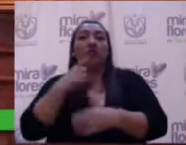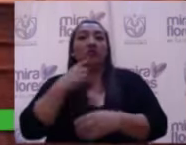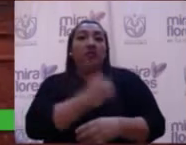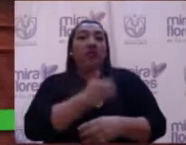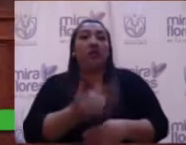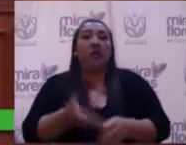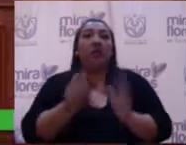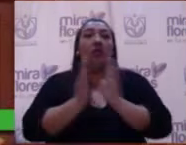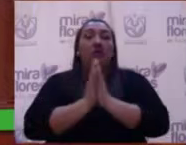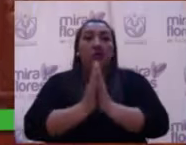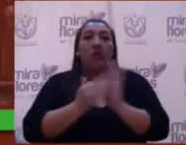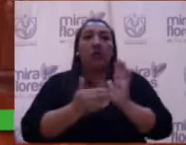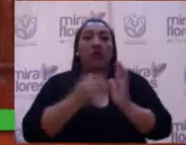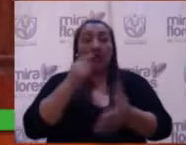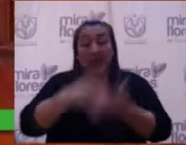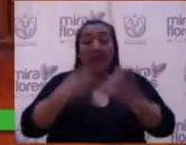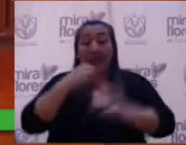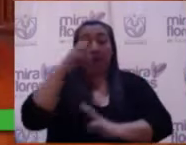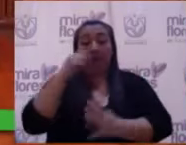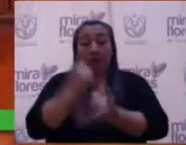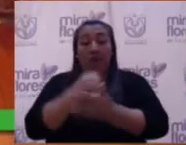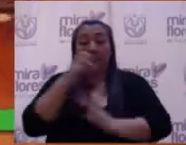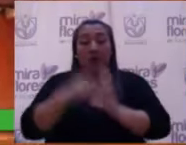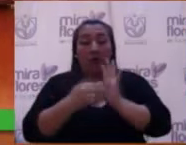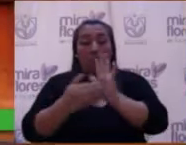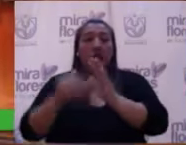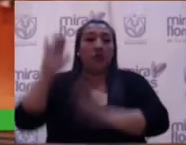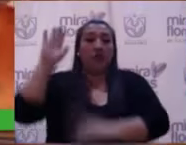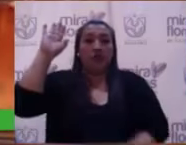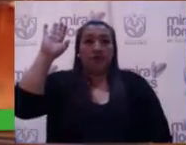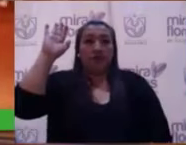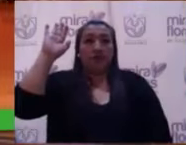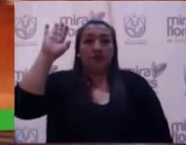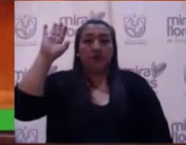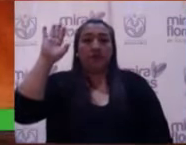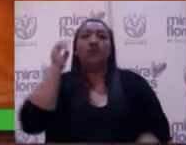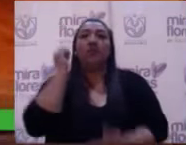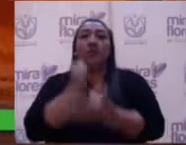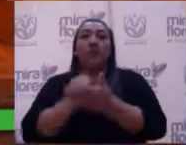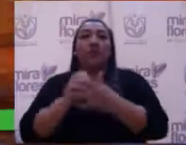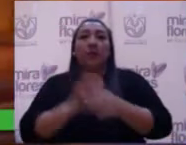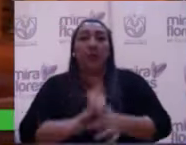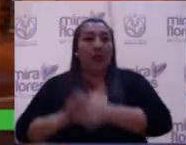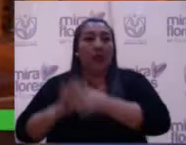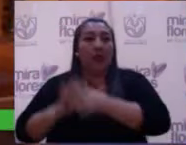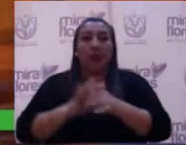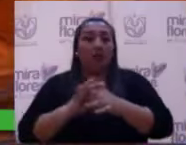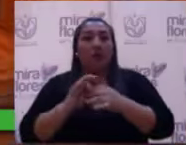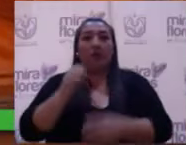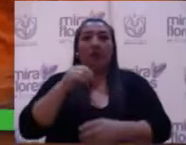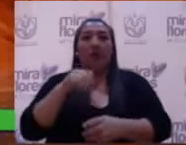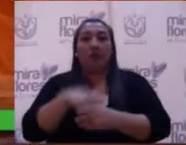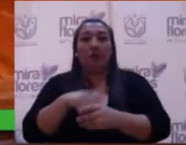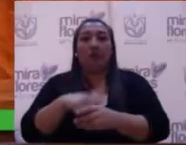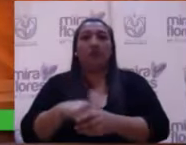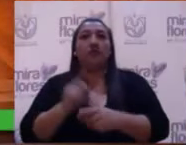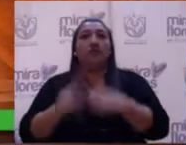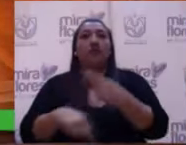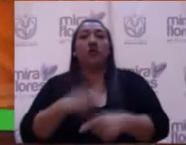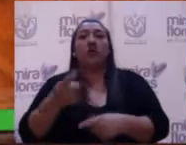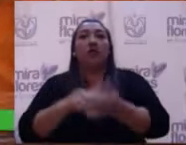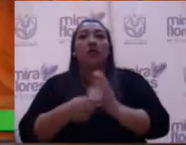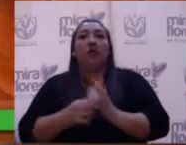favor de aprobar el proyecto, si van a expresar un señal de conformidad, se aprueba por unanimidad de votos. Muchas gracias. Siguiente